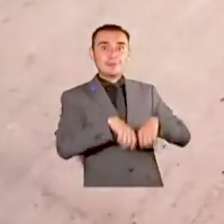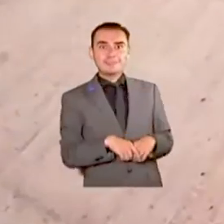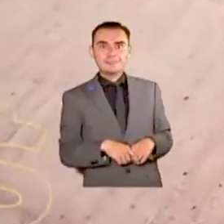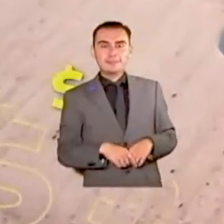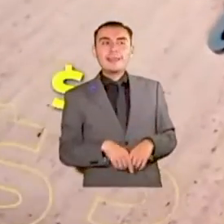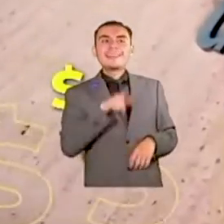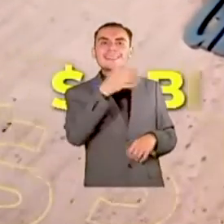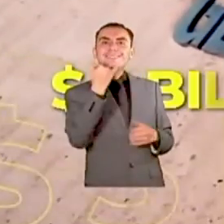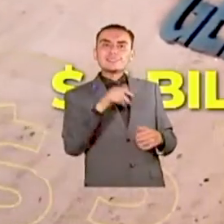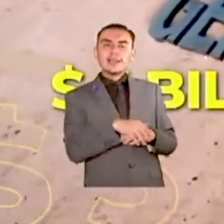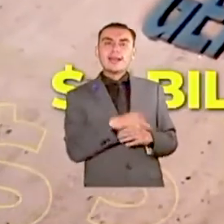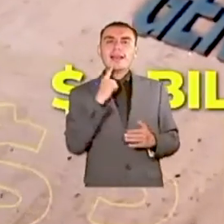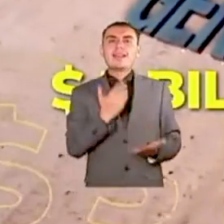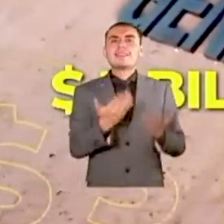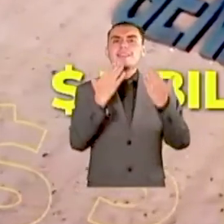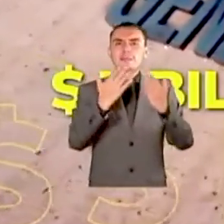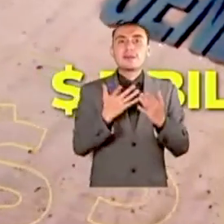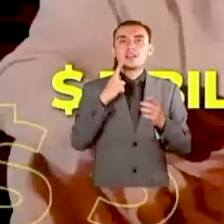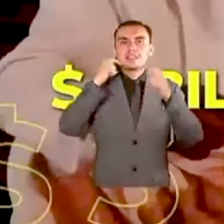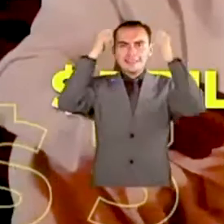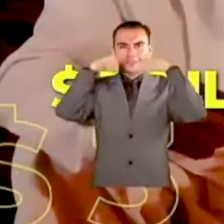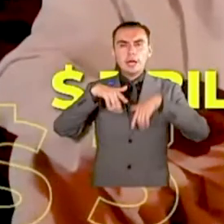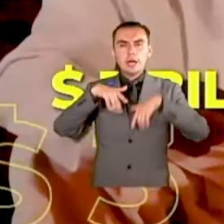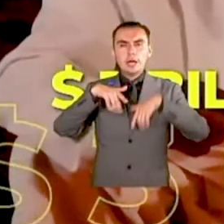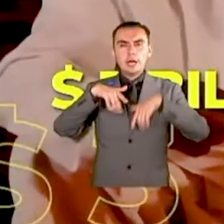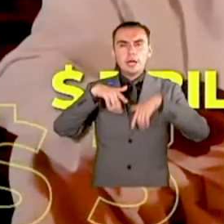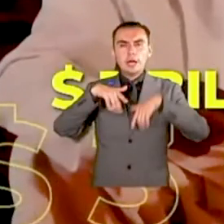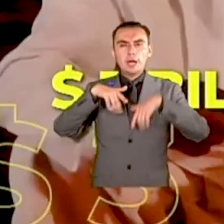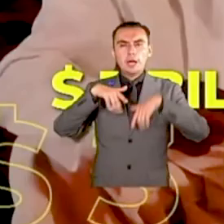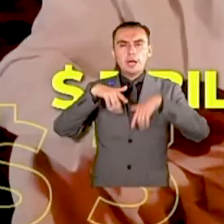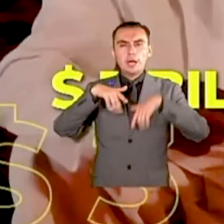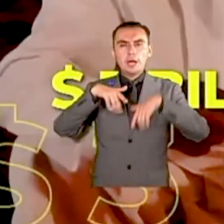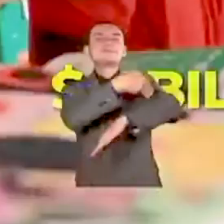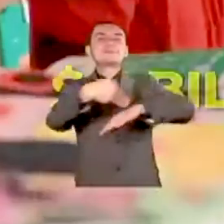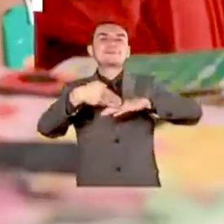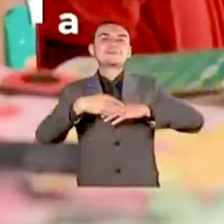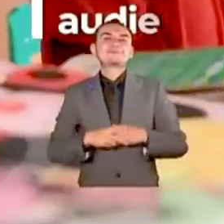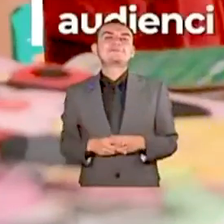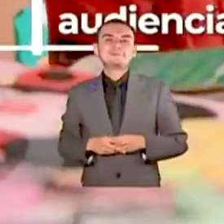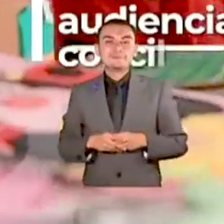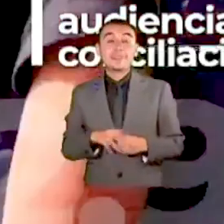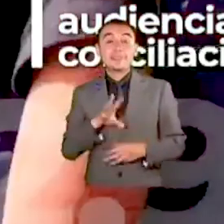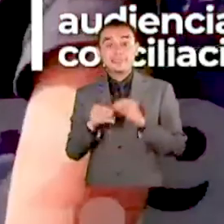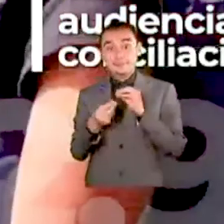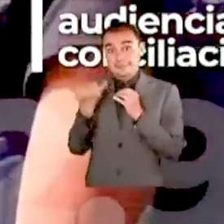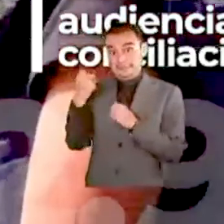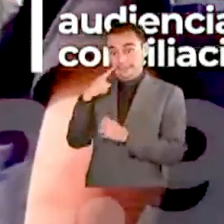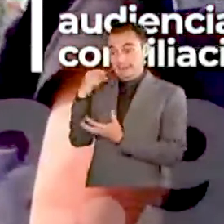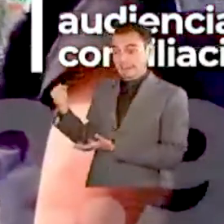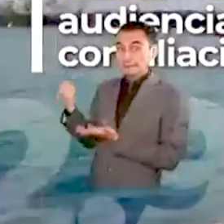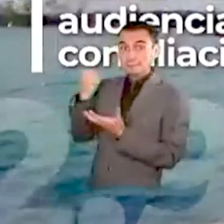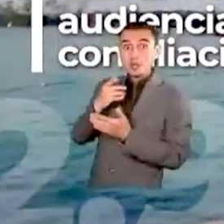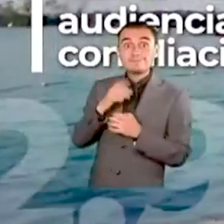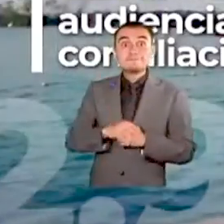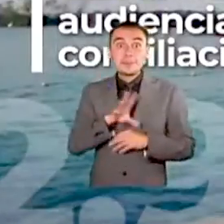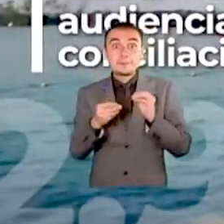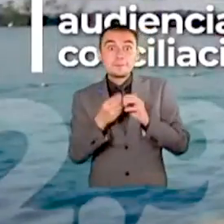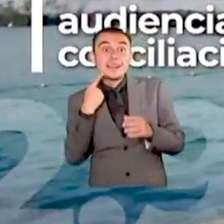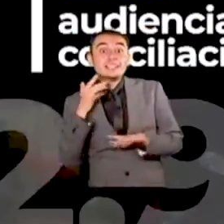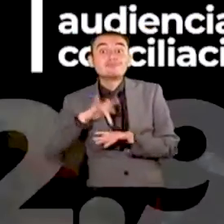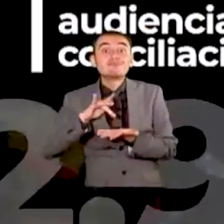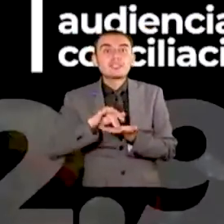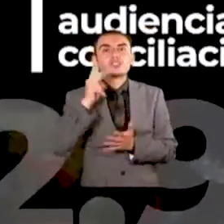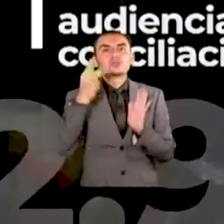cuales representaron un beneficio para el Estado superior a los y participó en